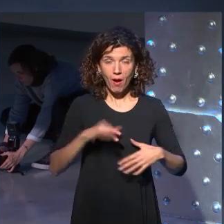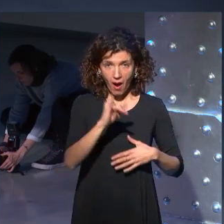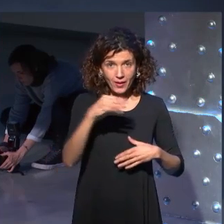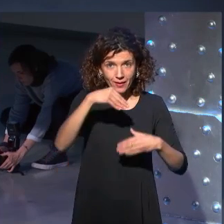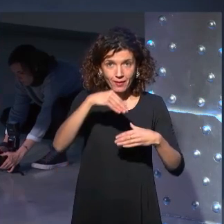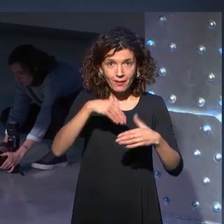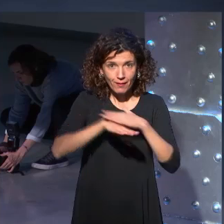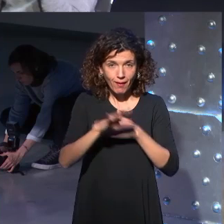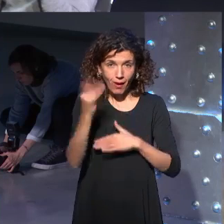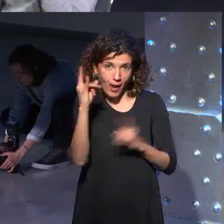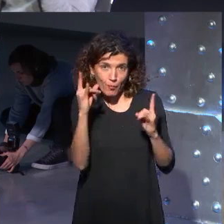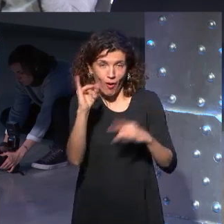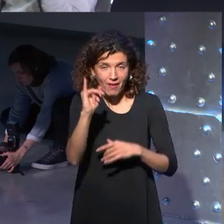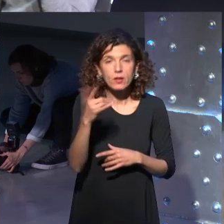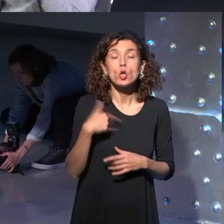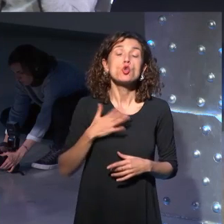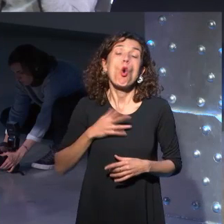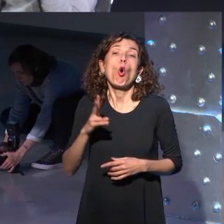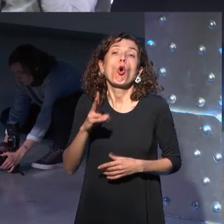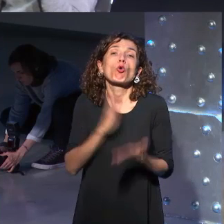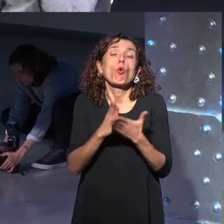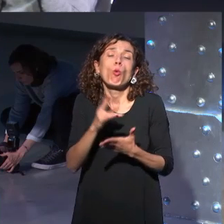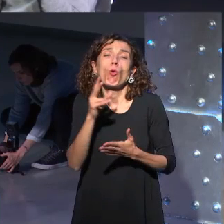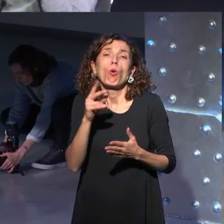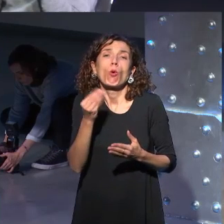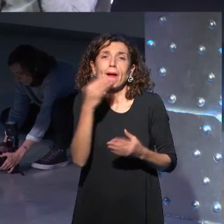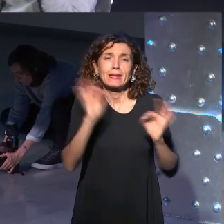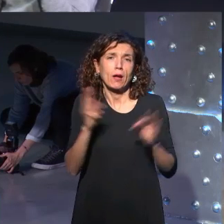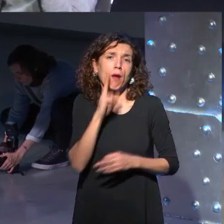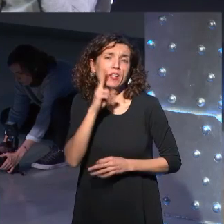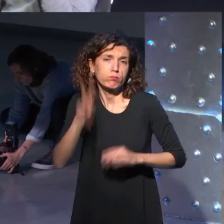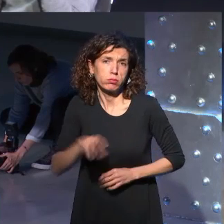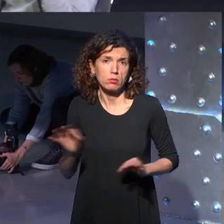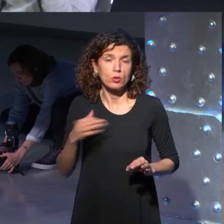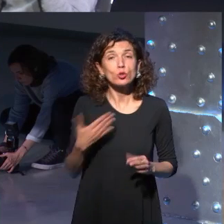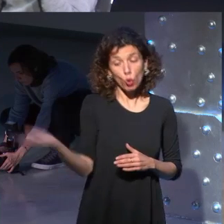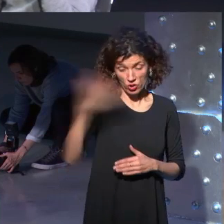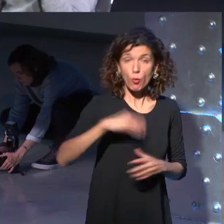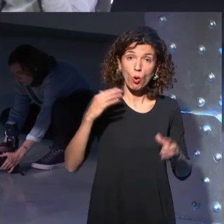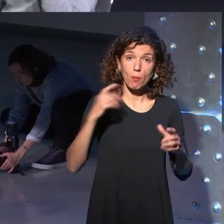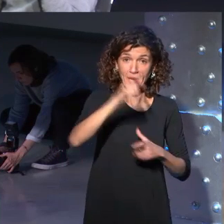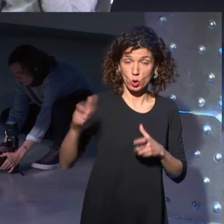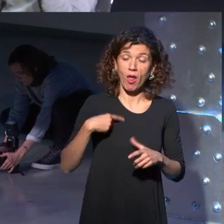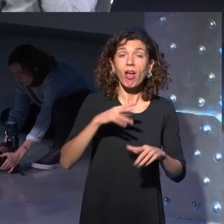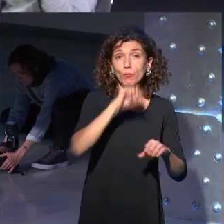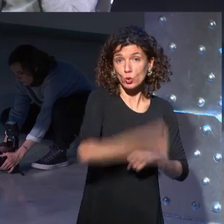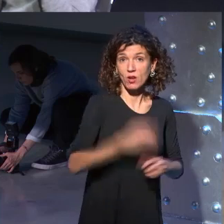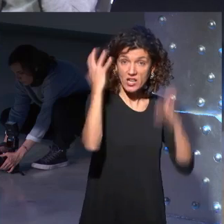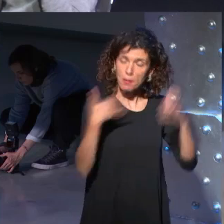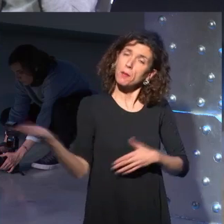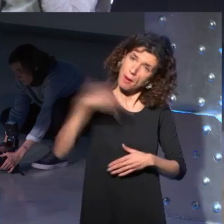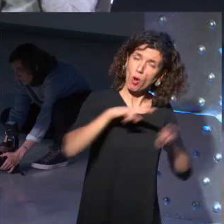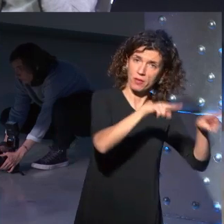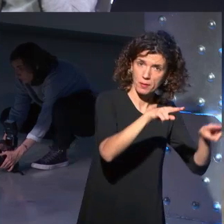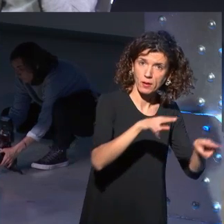Y yo he llevado vegetarianos, es que yo soy vegetariano, los llevo de cacería a los animalistas. Le digo, mira, para empezar vamos a ver cómo queman